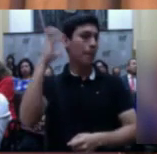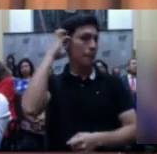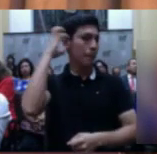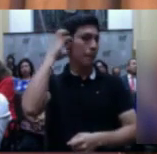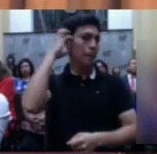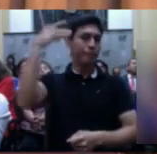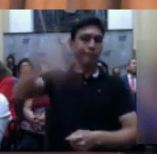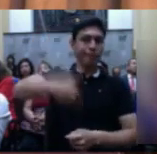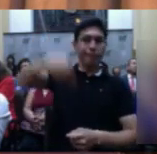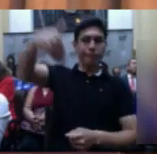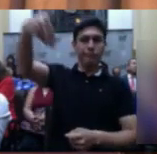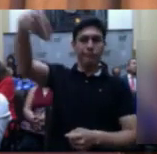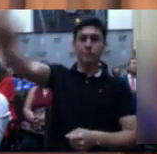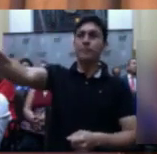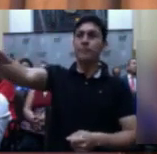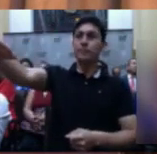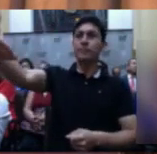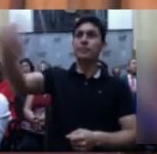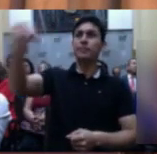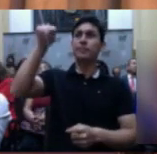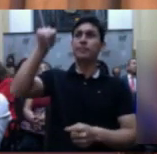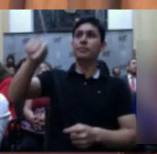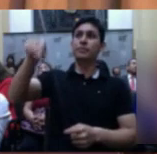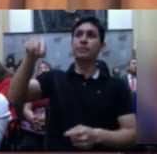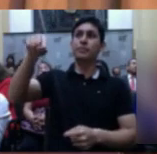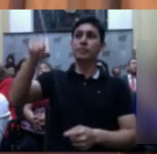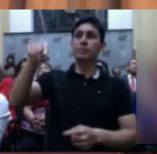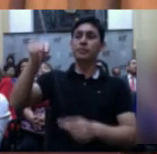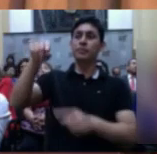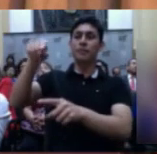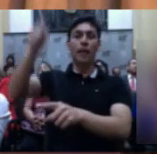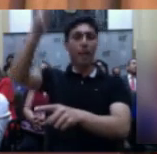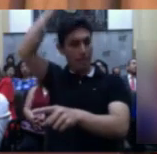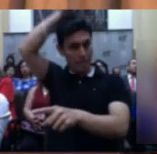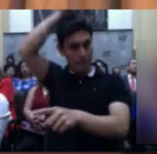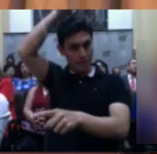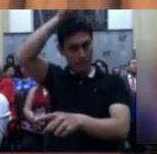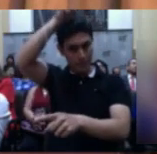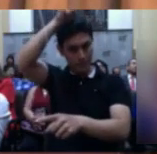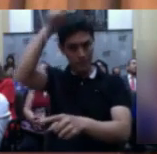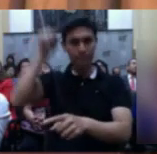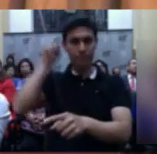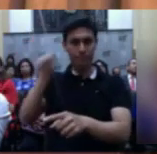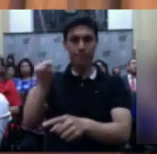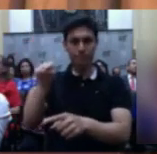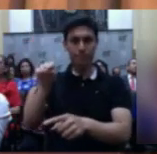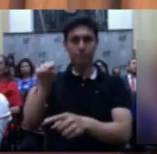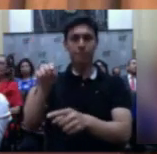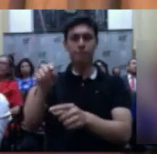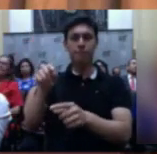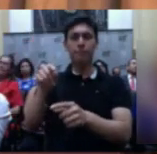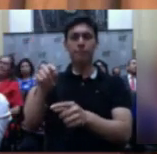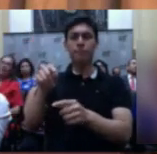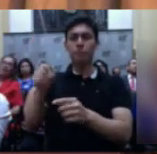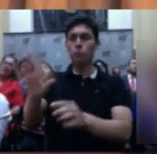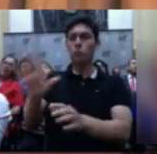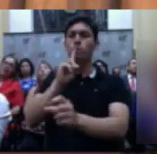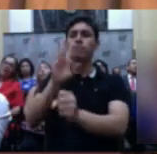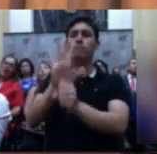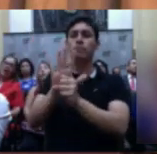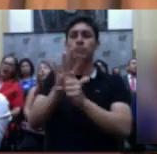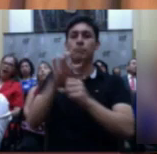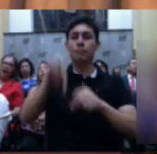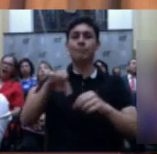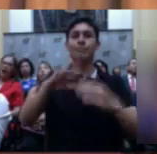invitada a la COP23 en Bonn, Alemania, como ciudad ejemplo de sostenibilidad y por su compromiso